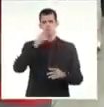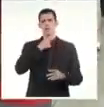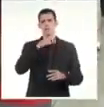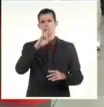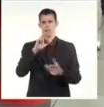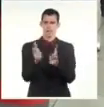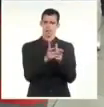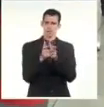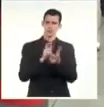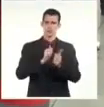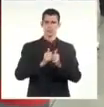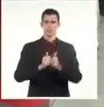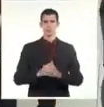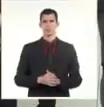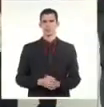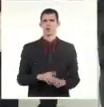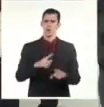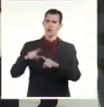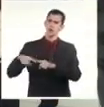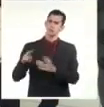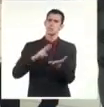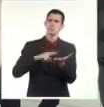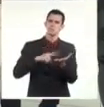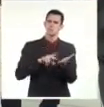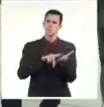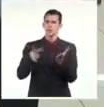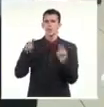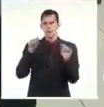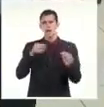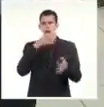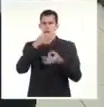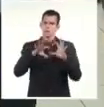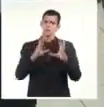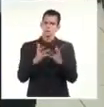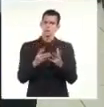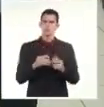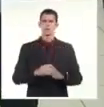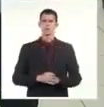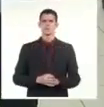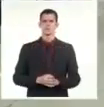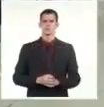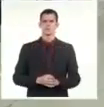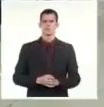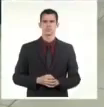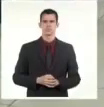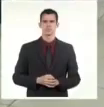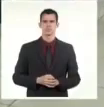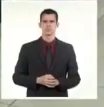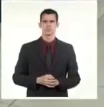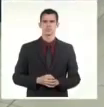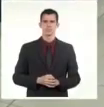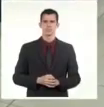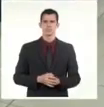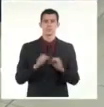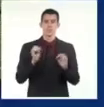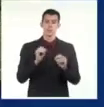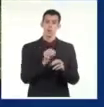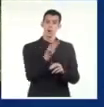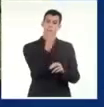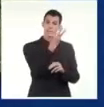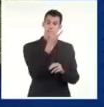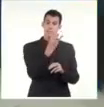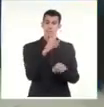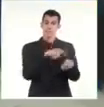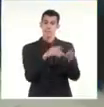provincia. Los cubanos retuvieron la corona del evento de manera invicta. En la final vencieron 3-0 al combinado local y varios de ellos alcanzaron